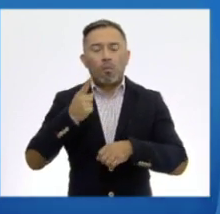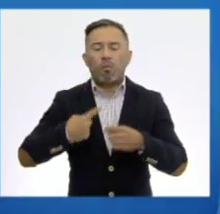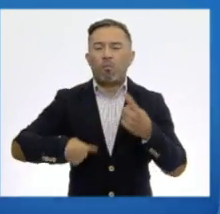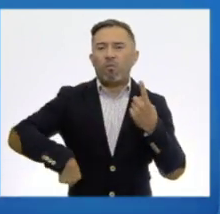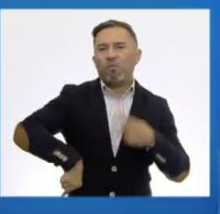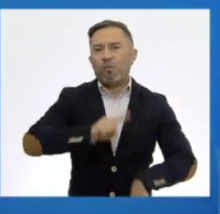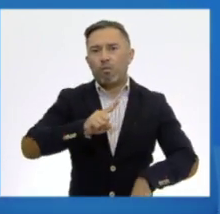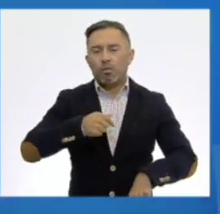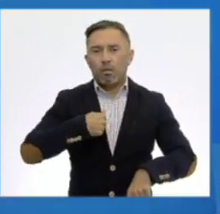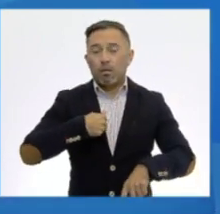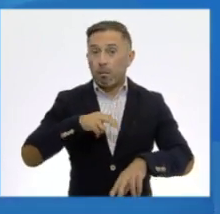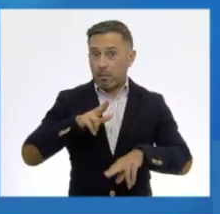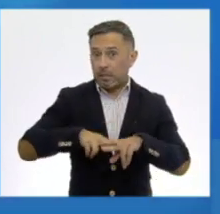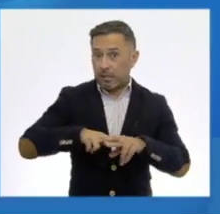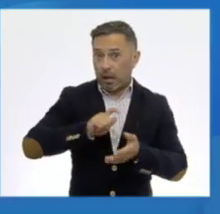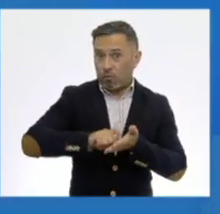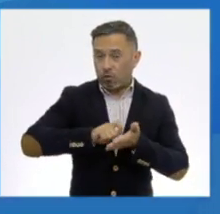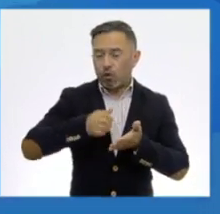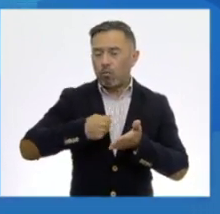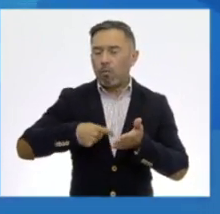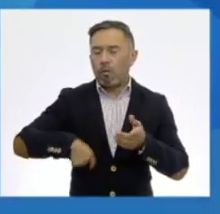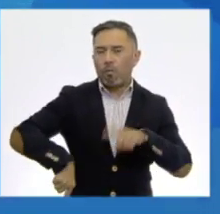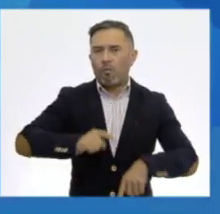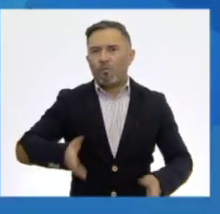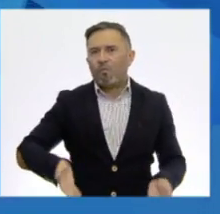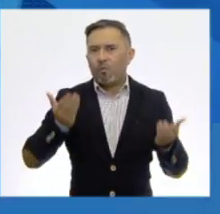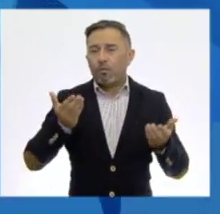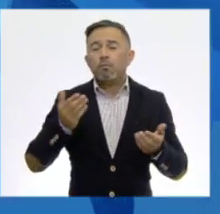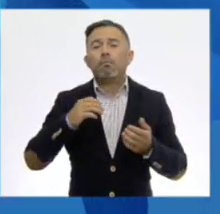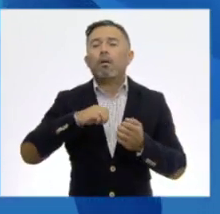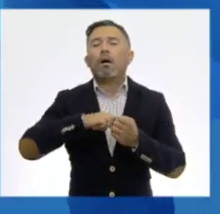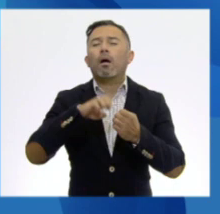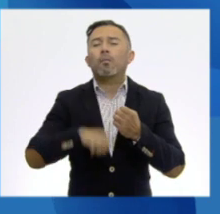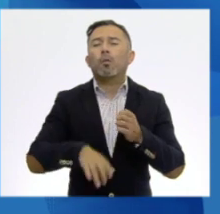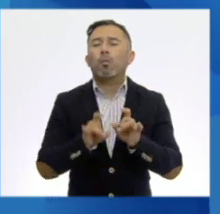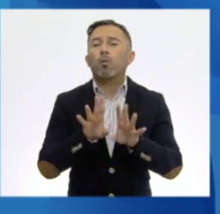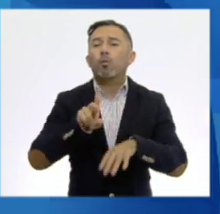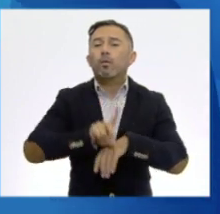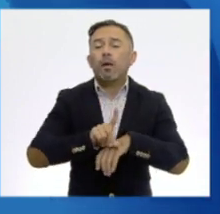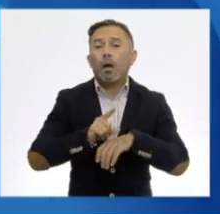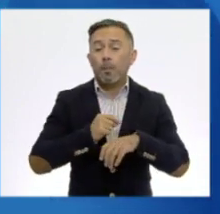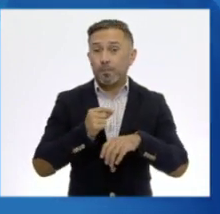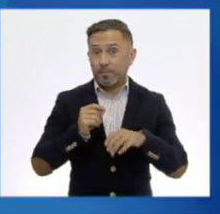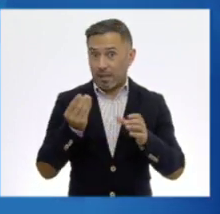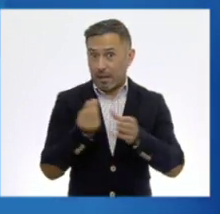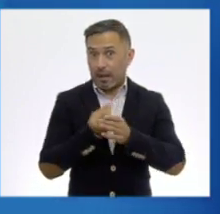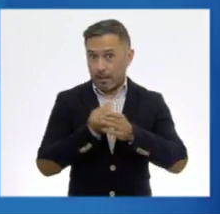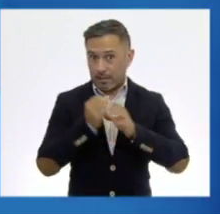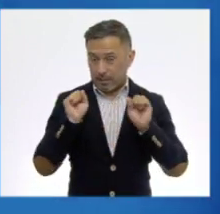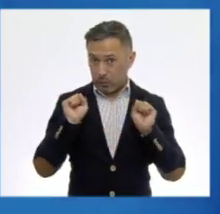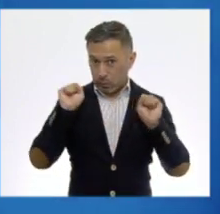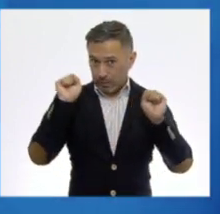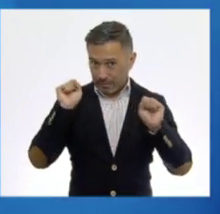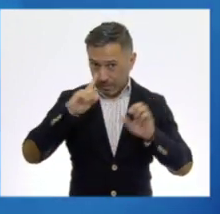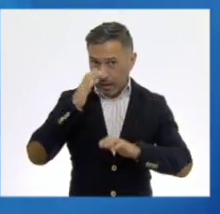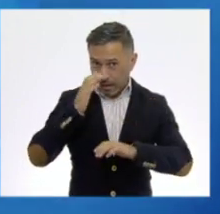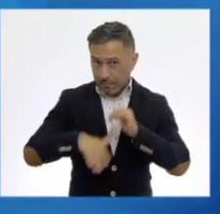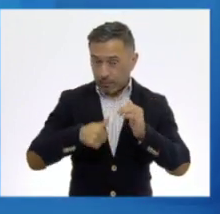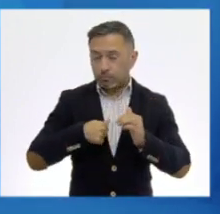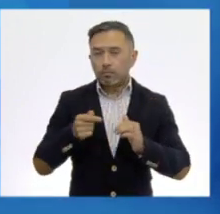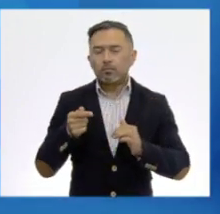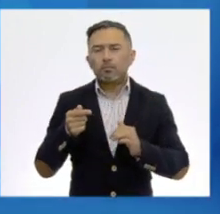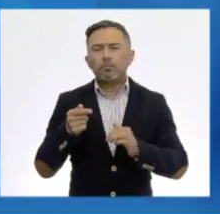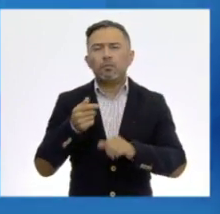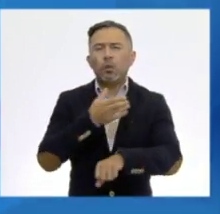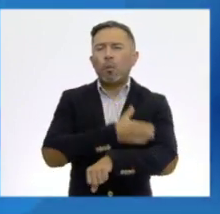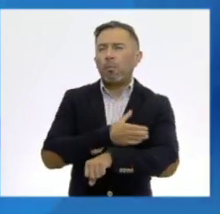un pupitre. Por ejemplo, hubo un día en el que después de clase de educación física, mis compañeras